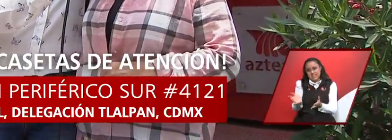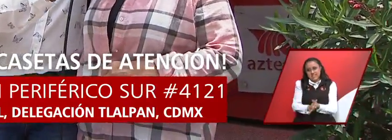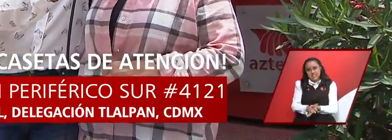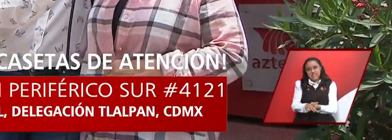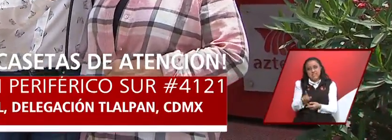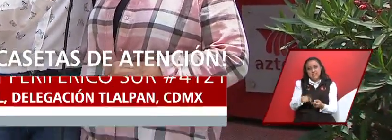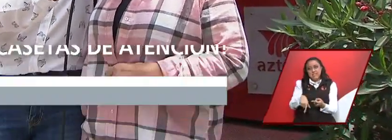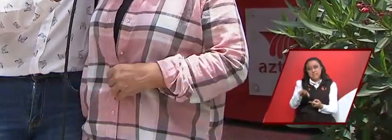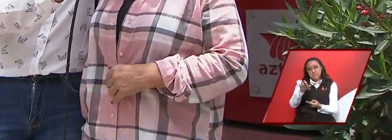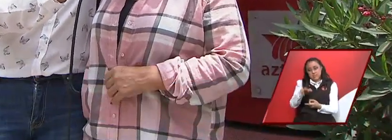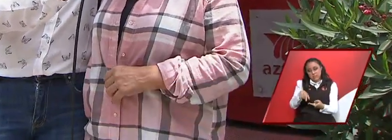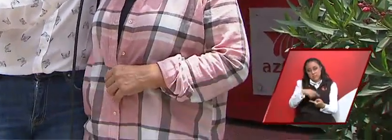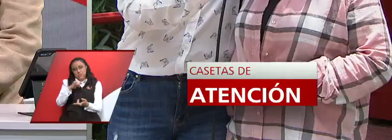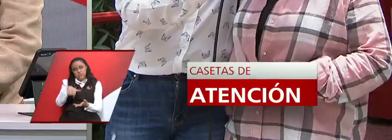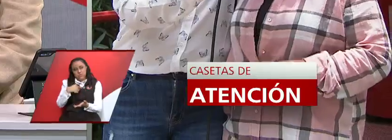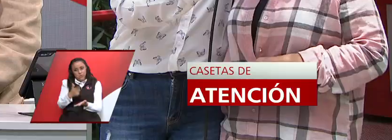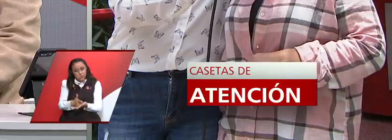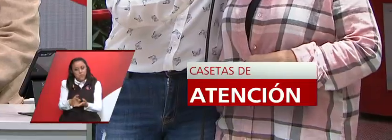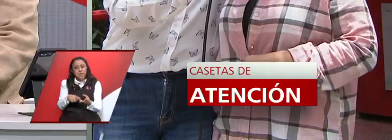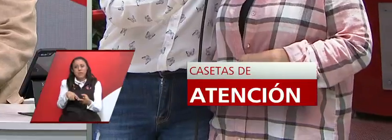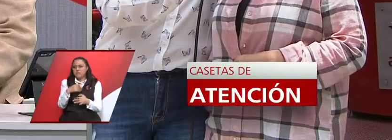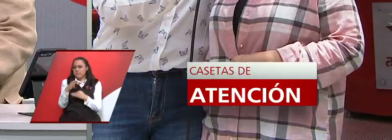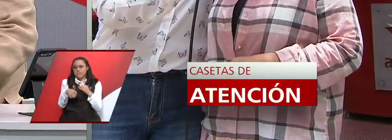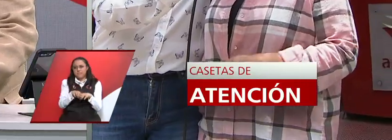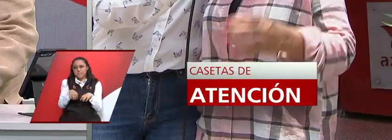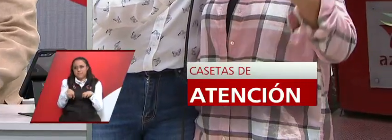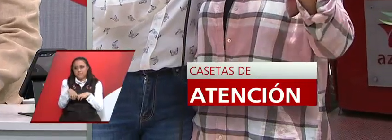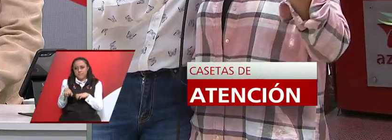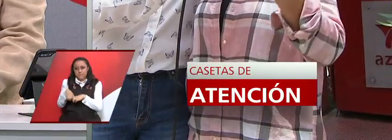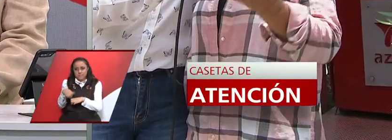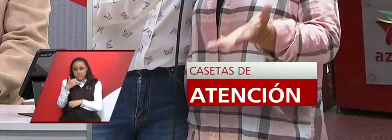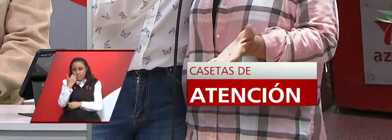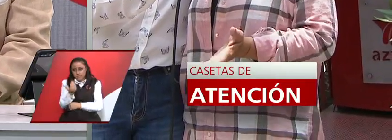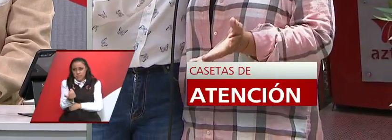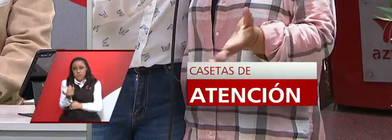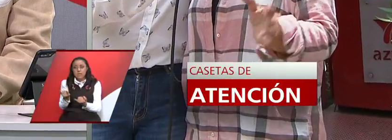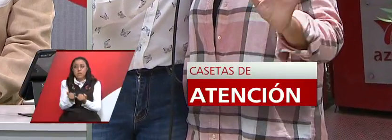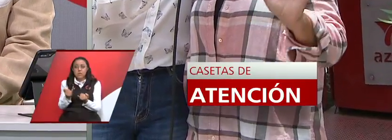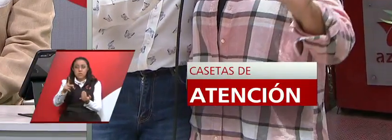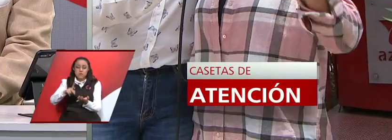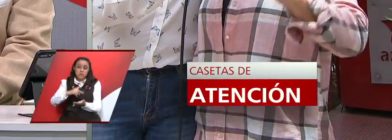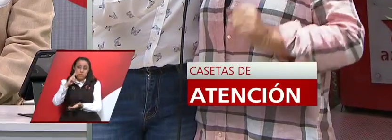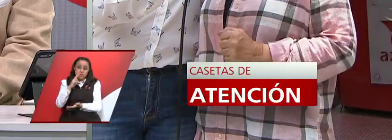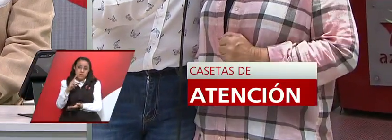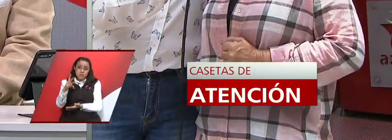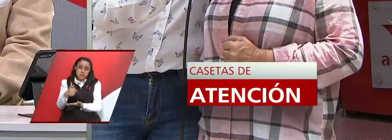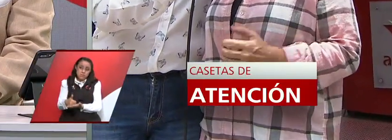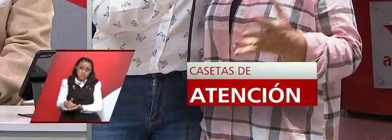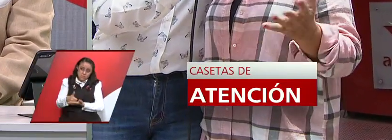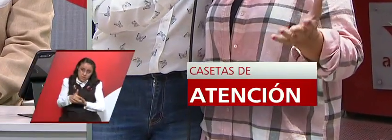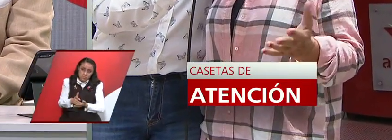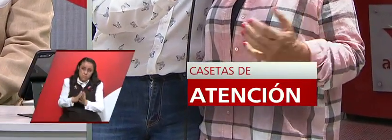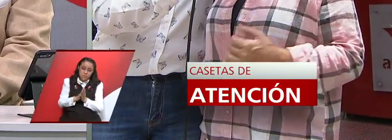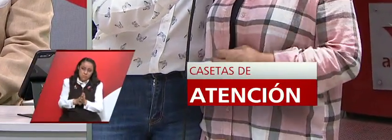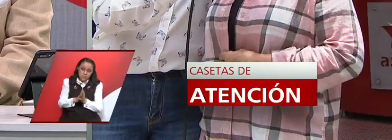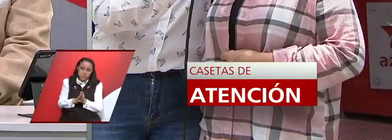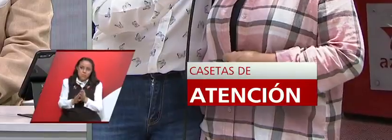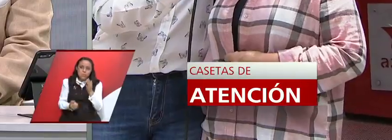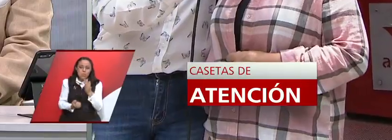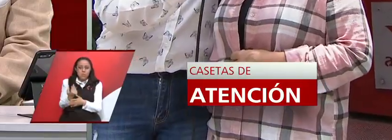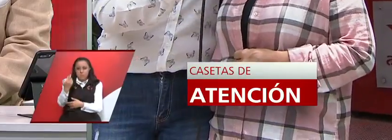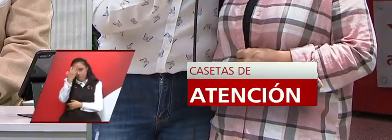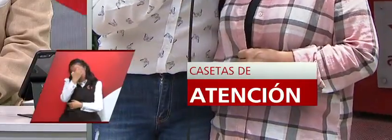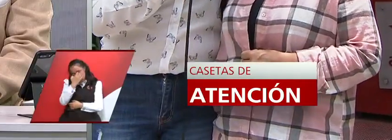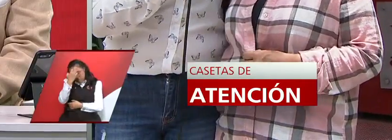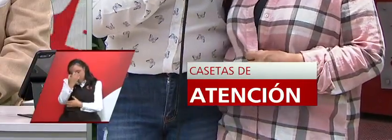a Bruno, a Jorge, a todo el equipo. Y sí pedir pues que nos den otra manita, claro que sí, con un nuevo